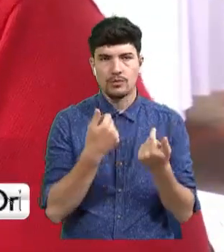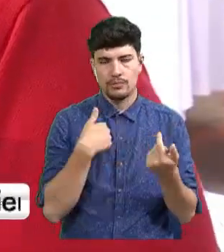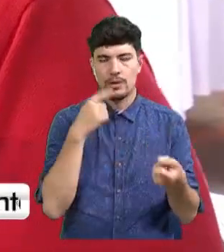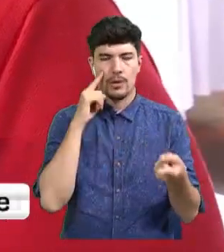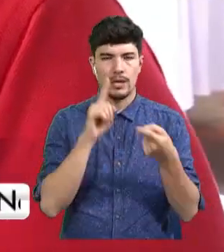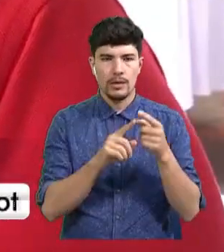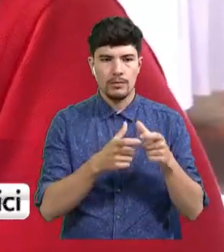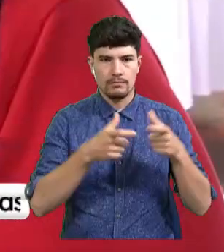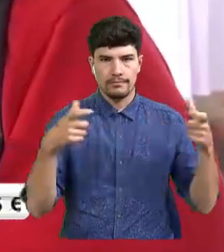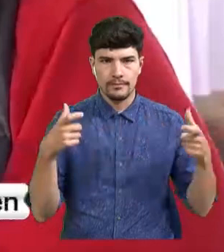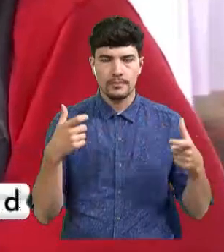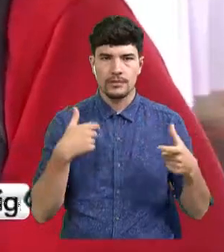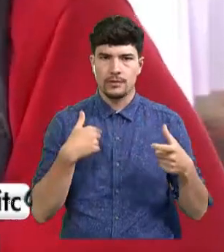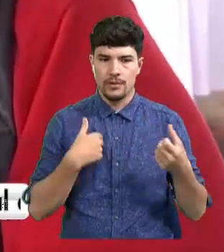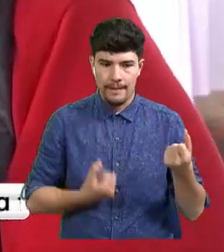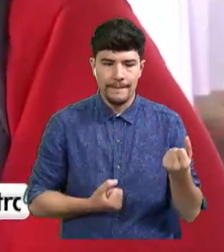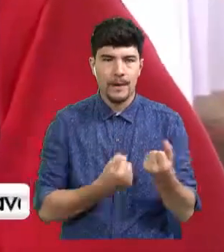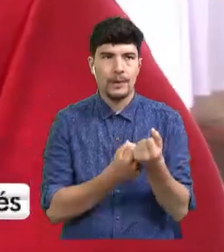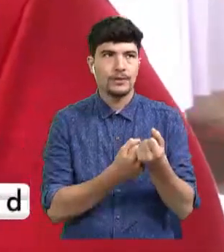y darle impulso, porque